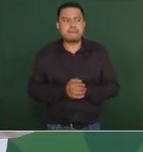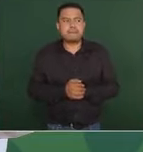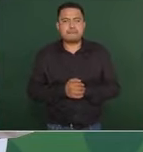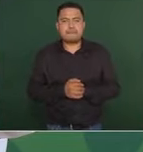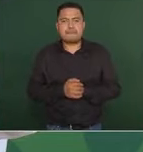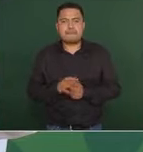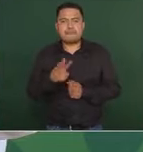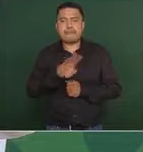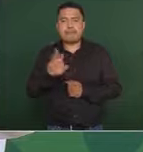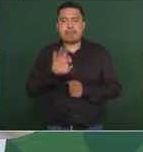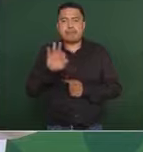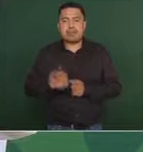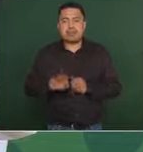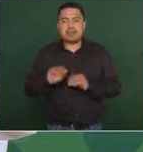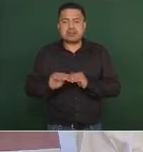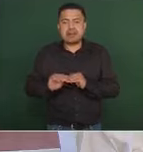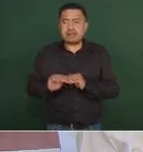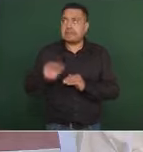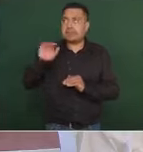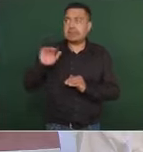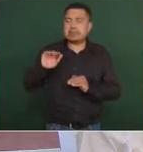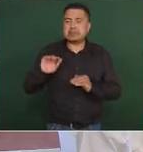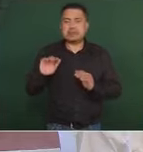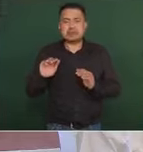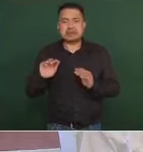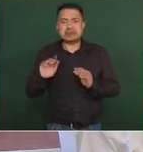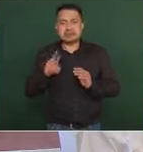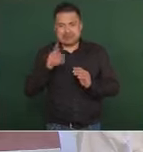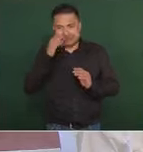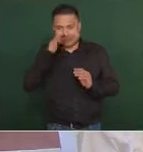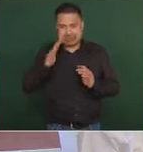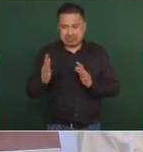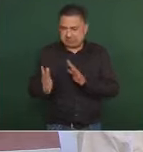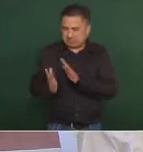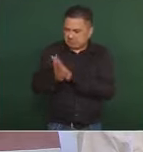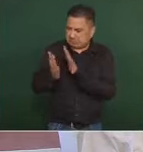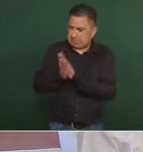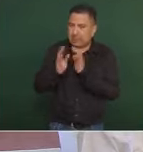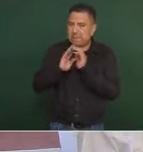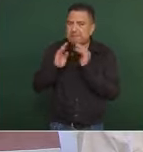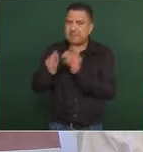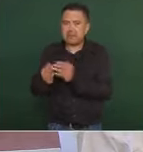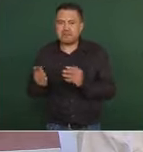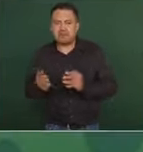casi 300% más con la guerra.